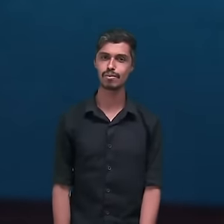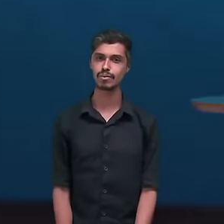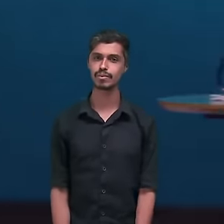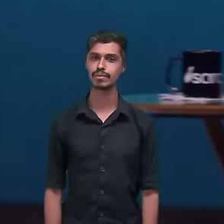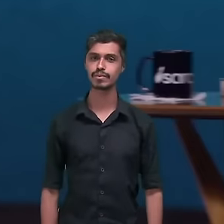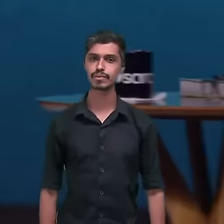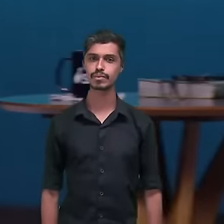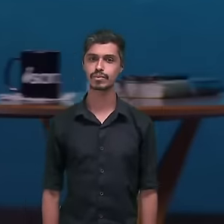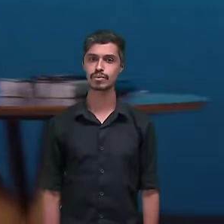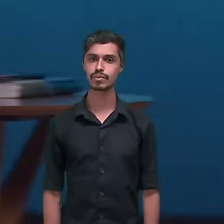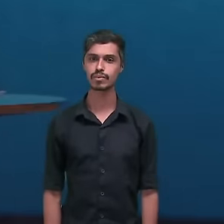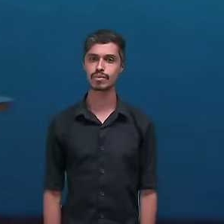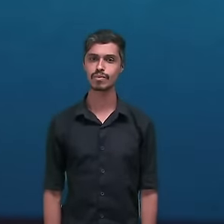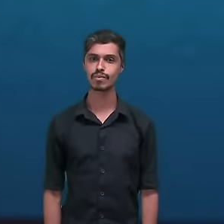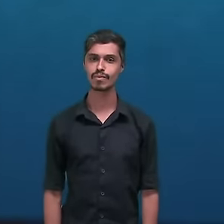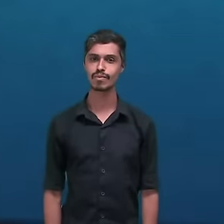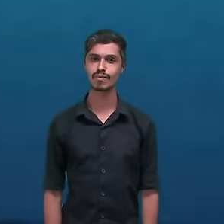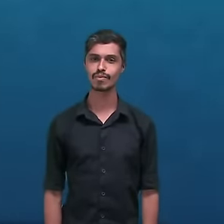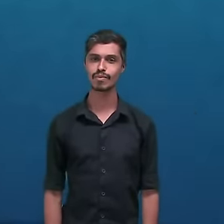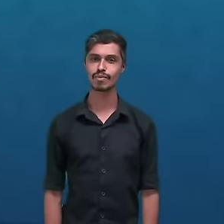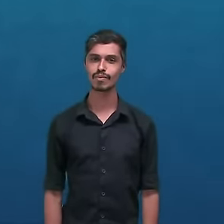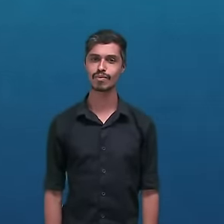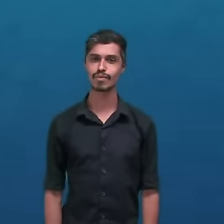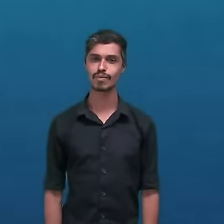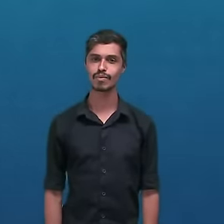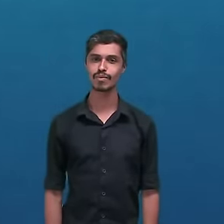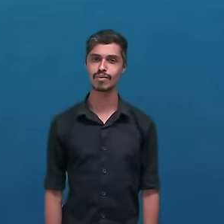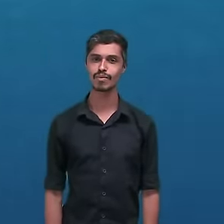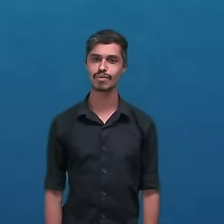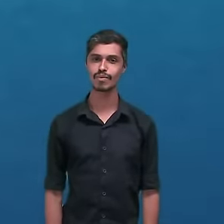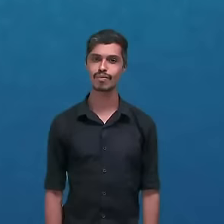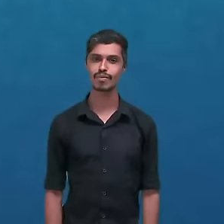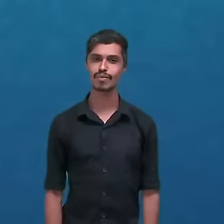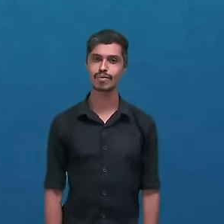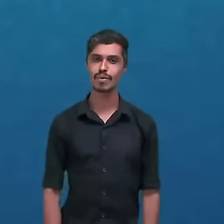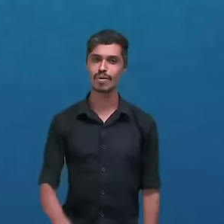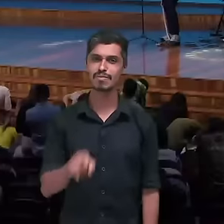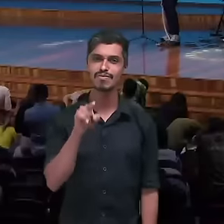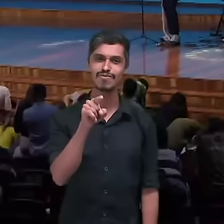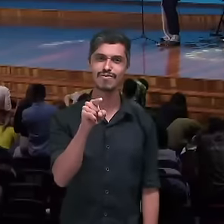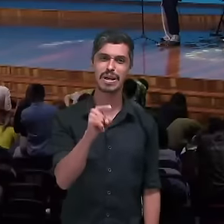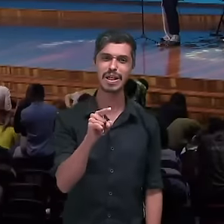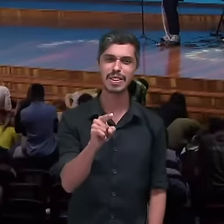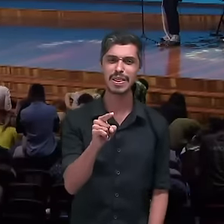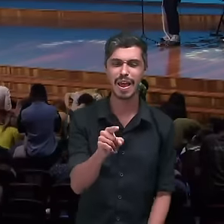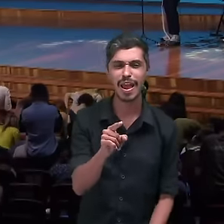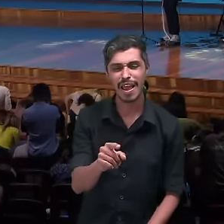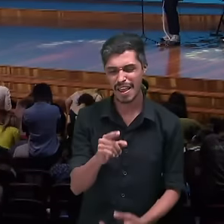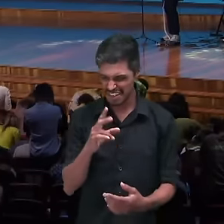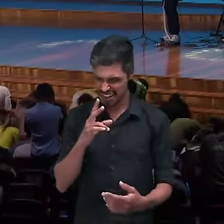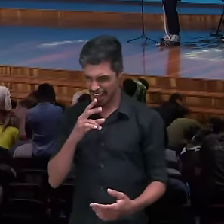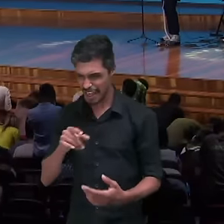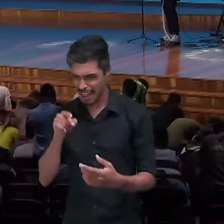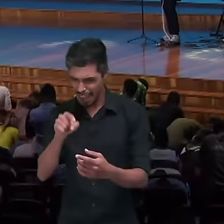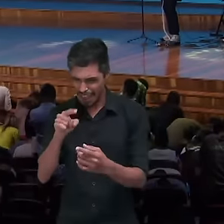usted? ¿Cuál es esa fuerza que te afasta de la presencia de Dios?